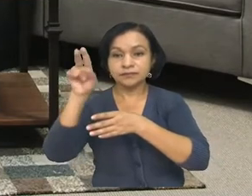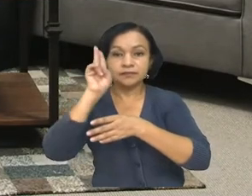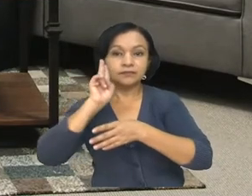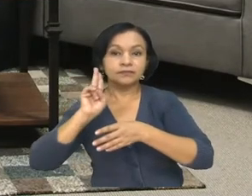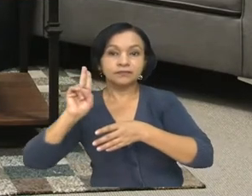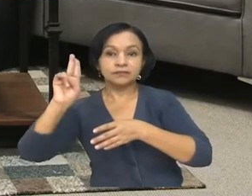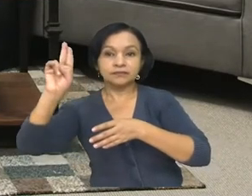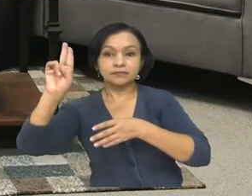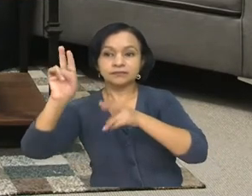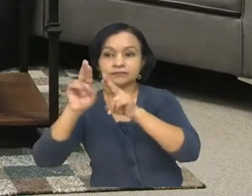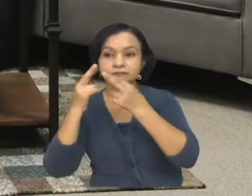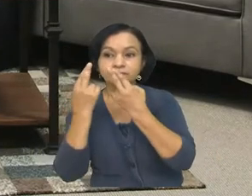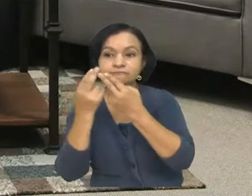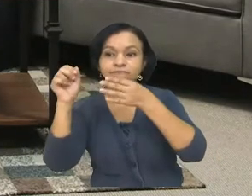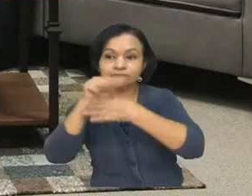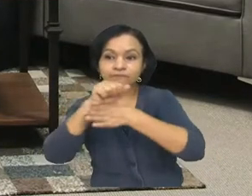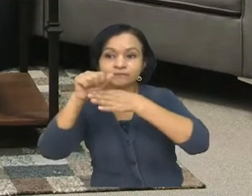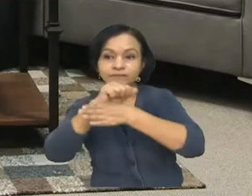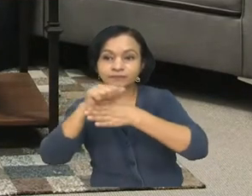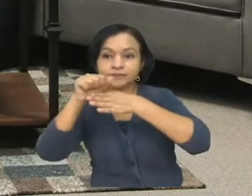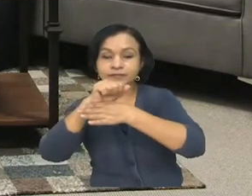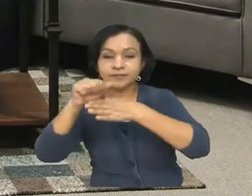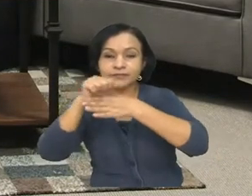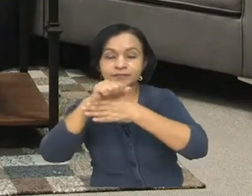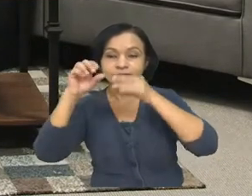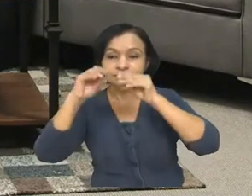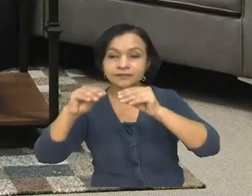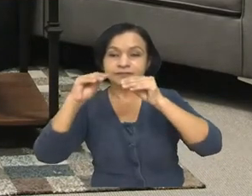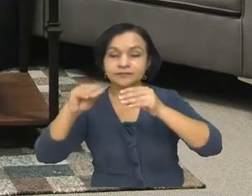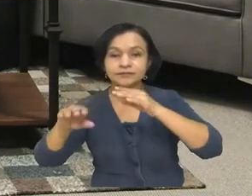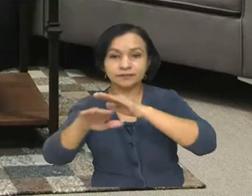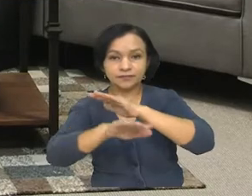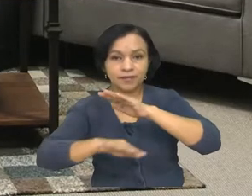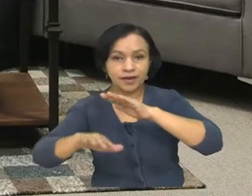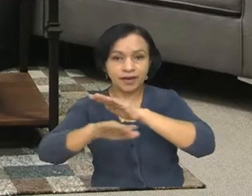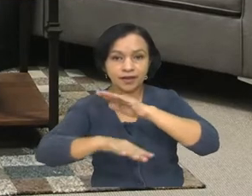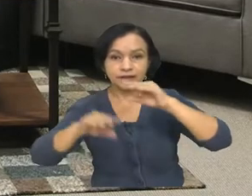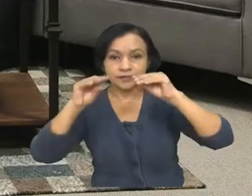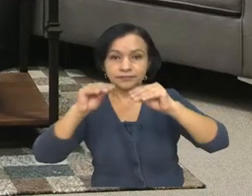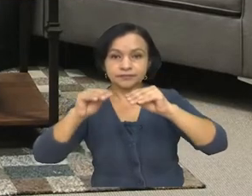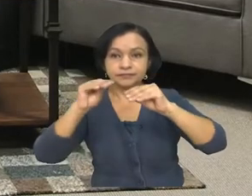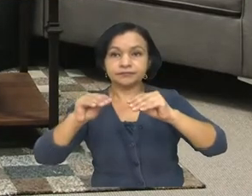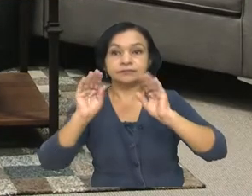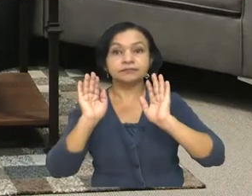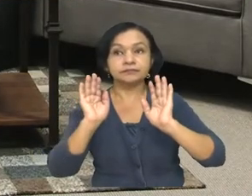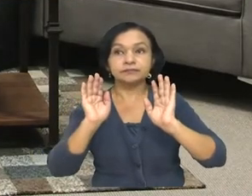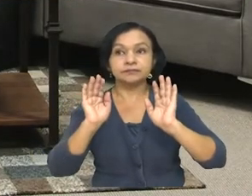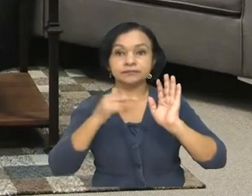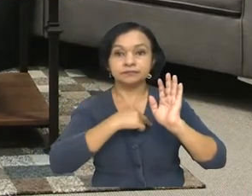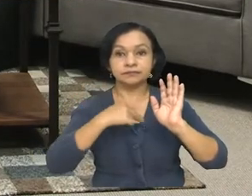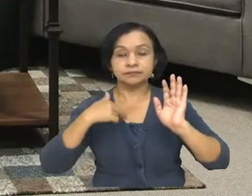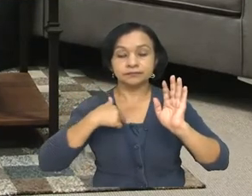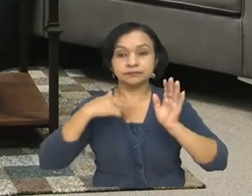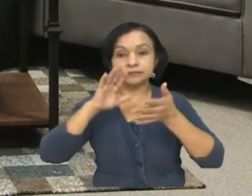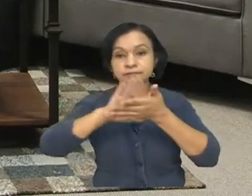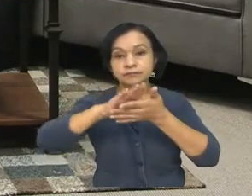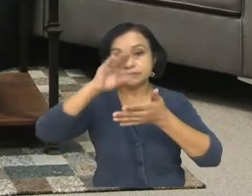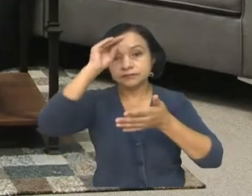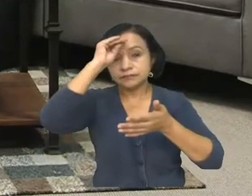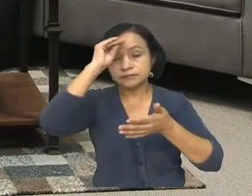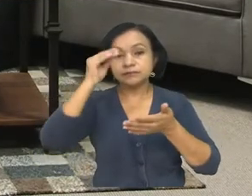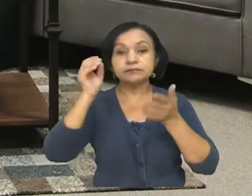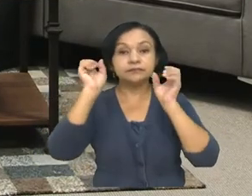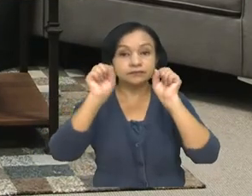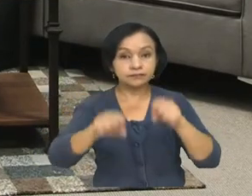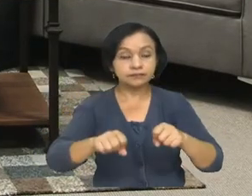varias sesiones, ¿verdad? Porque eran entrenamientos básicos que, uh-huh, que al final pues tenías que hacerlo para que vos